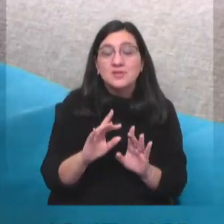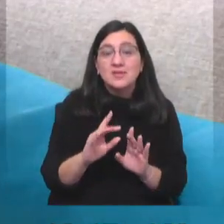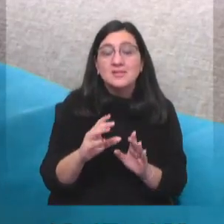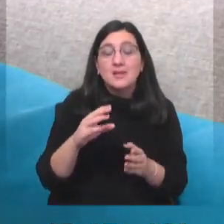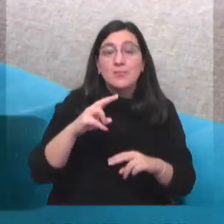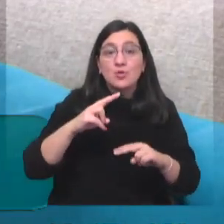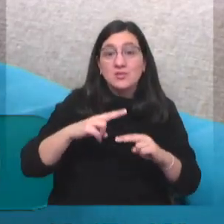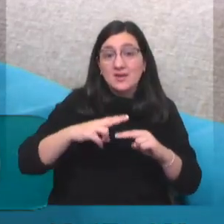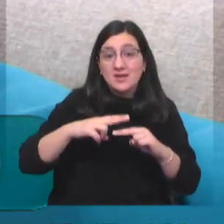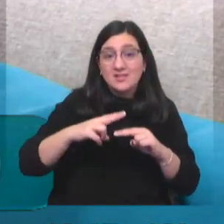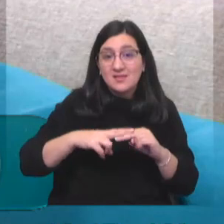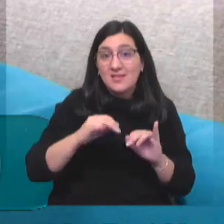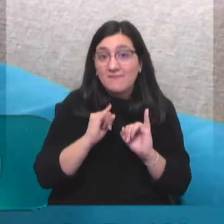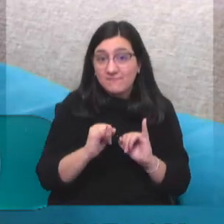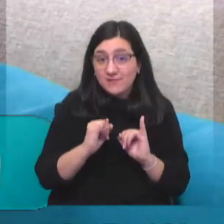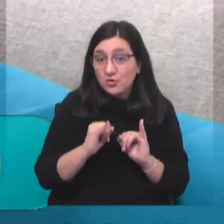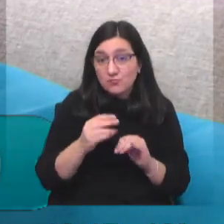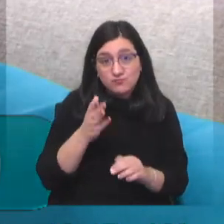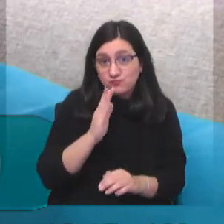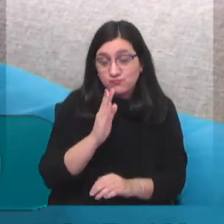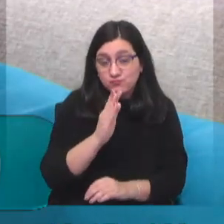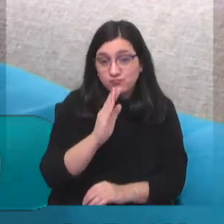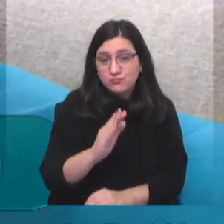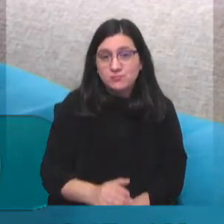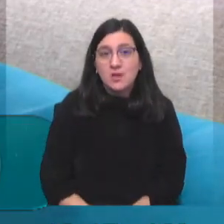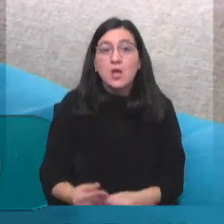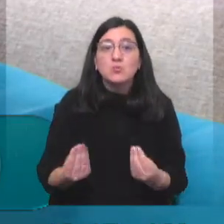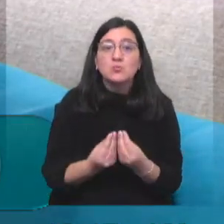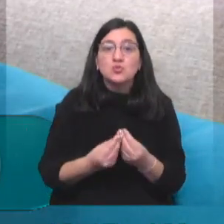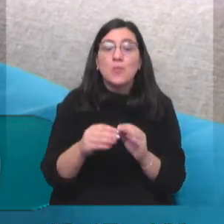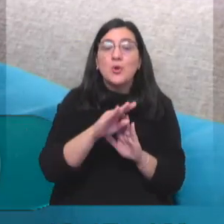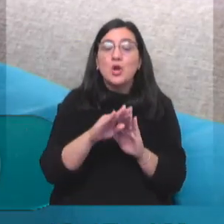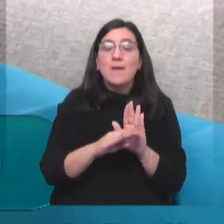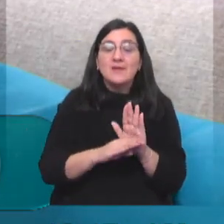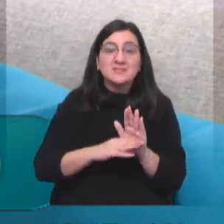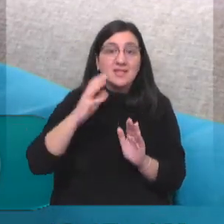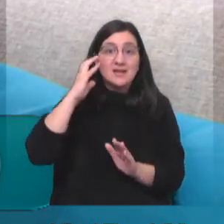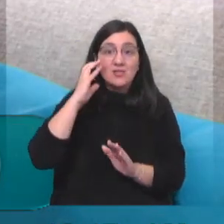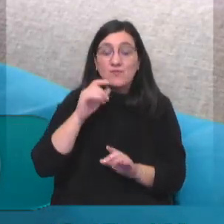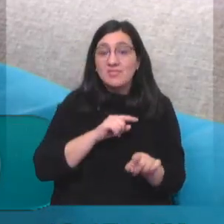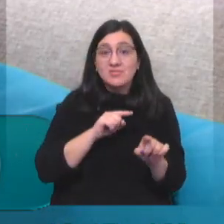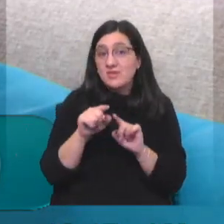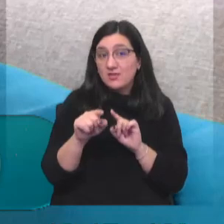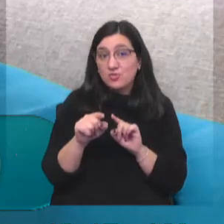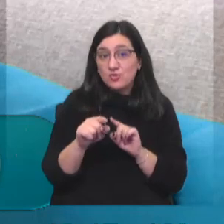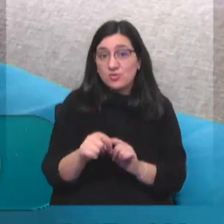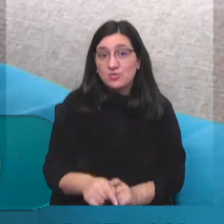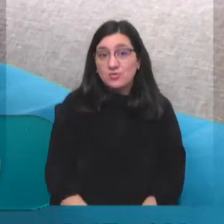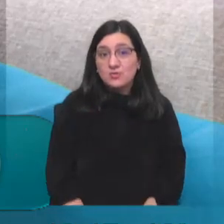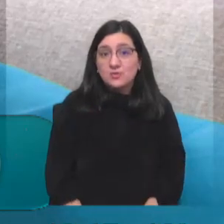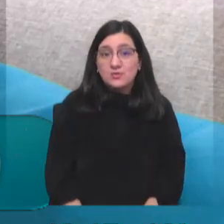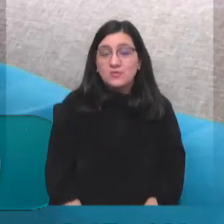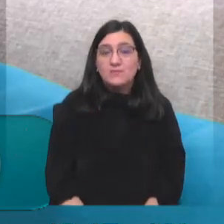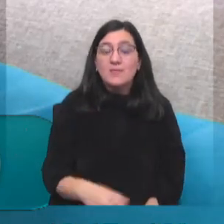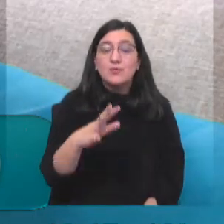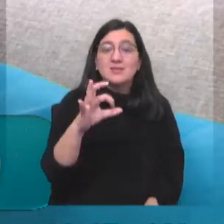streaming y queda ahí por la eternidad. De hecho, muchos programas de radio ahora directamente los pasan a estas plataformas